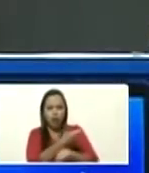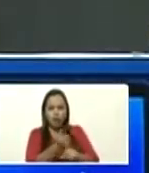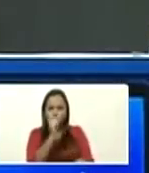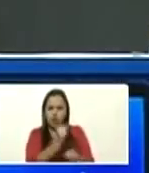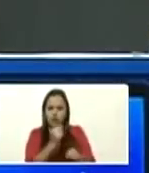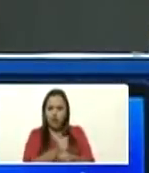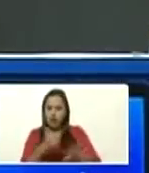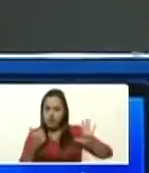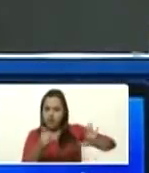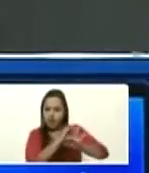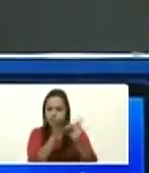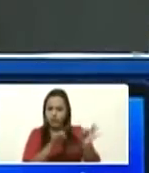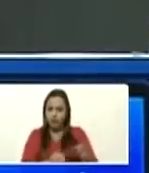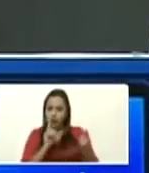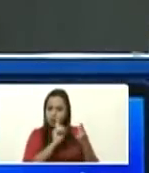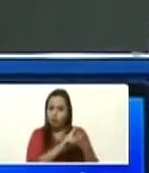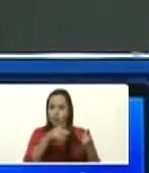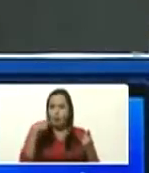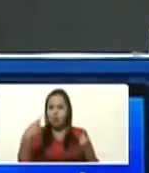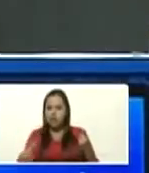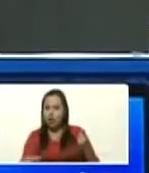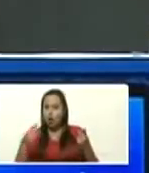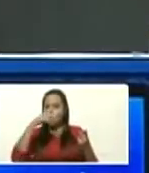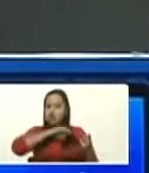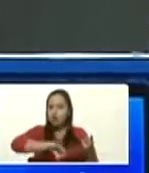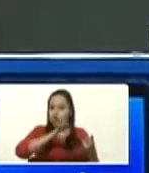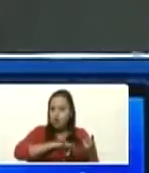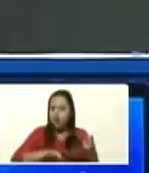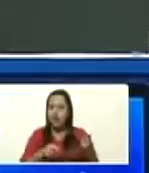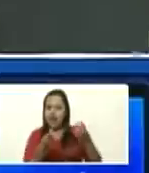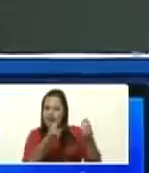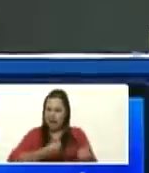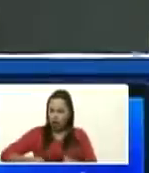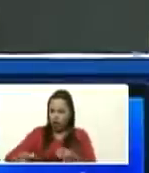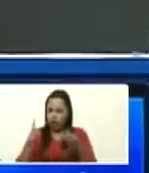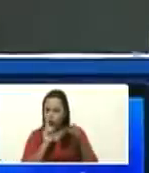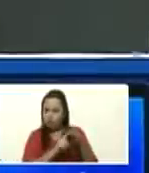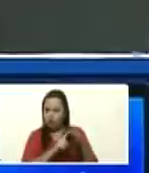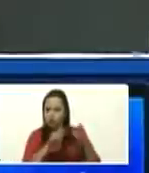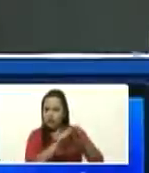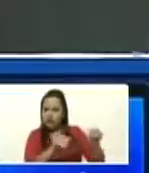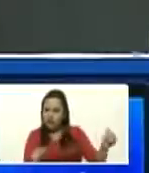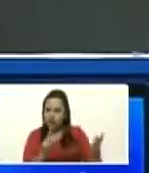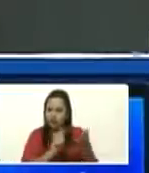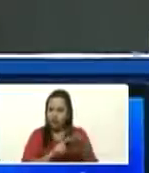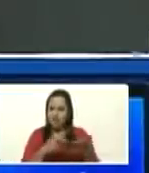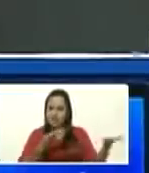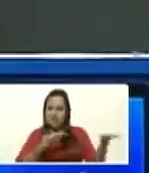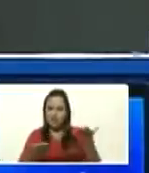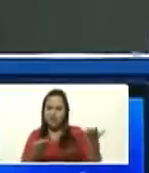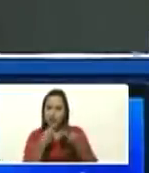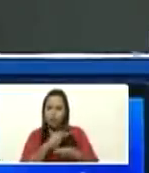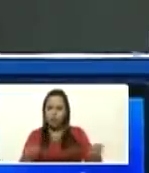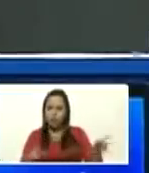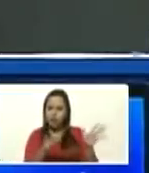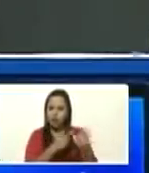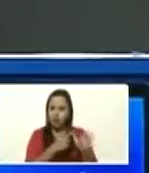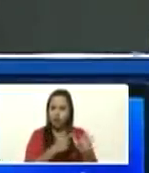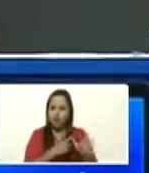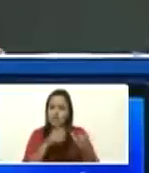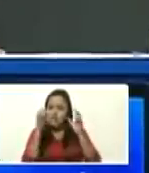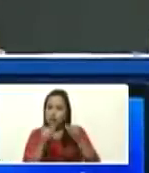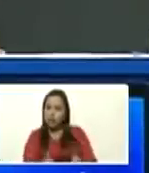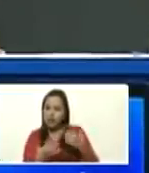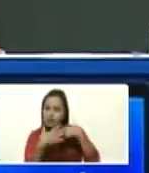en 6 dimensiones, lo político, lo social, lo económico, lo territorial y los servicios públicos, la seguridad integral y